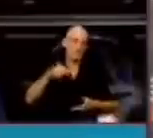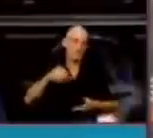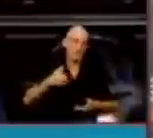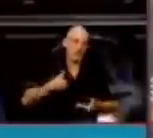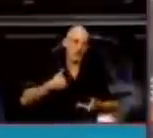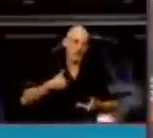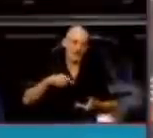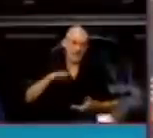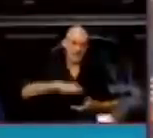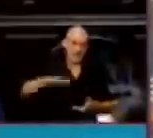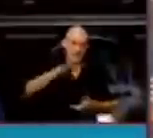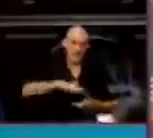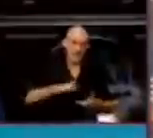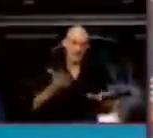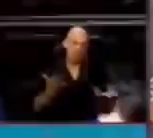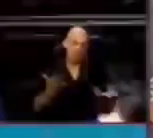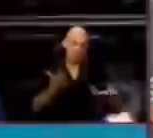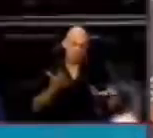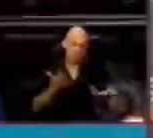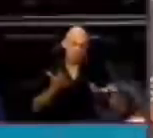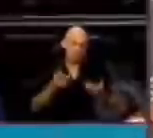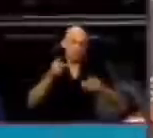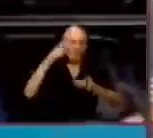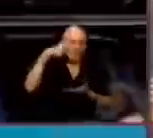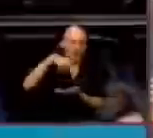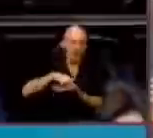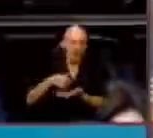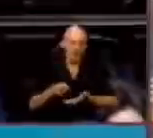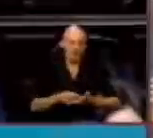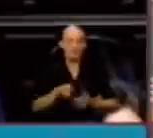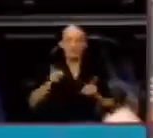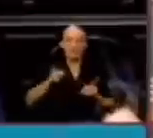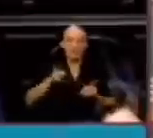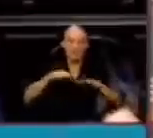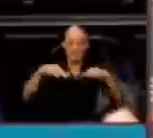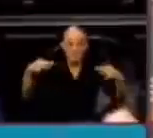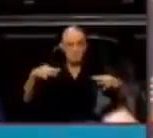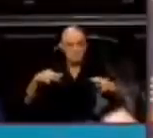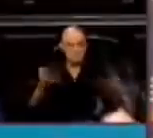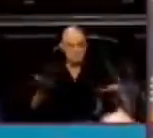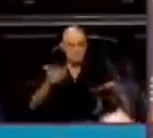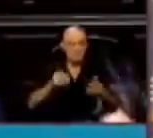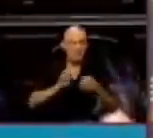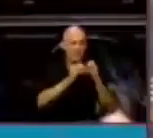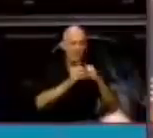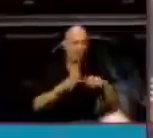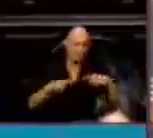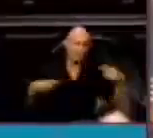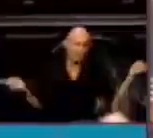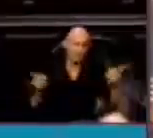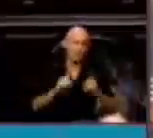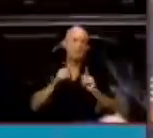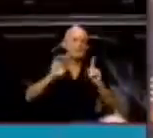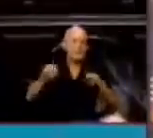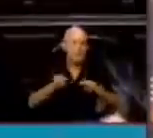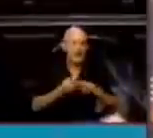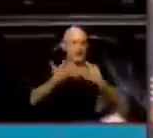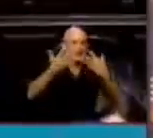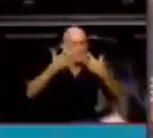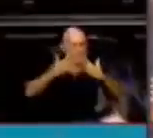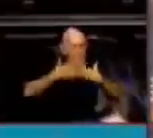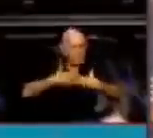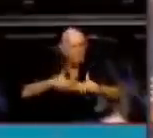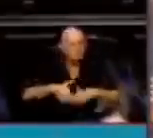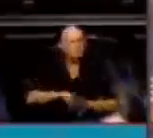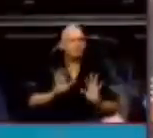ver, Maxi, sí. Vamos hacia adelante, atrás. Desde 1930, Argentina no